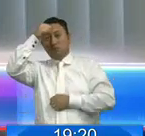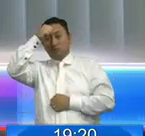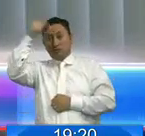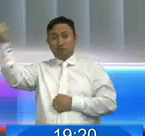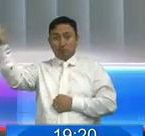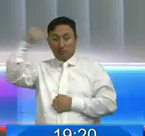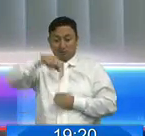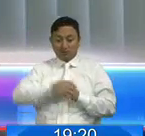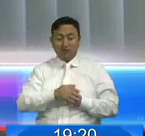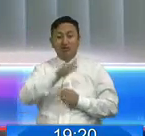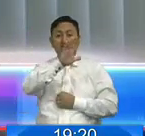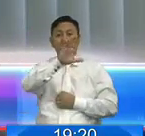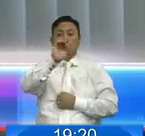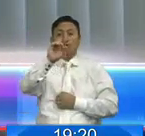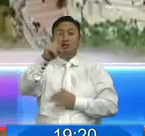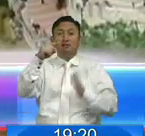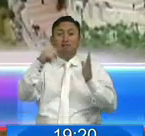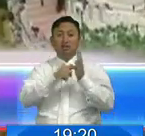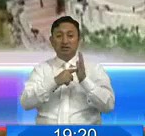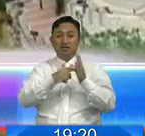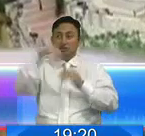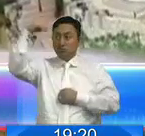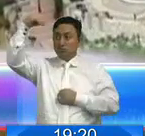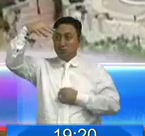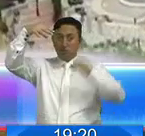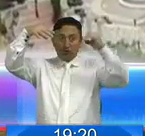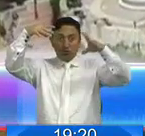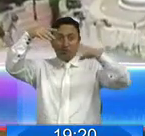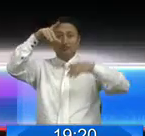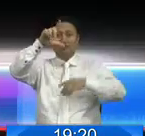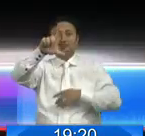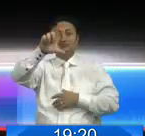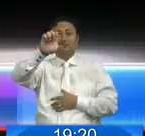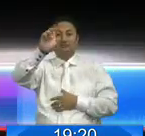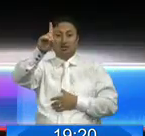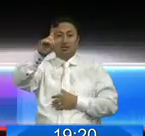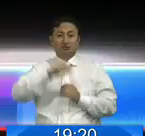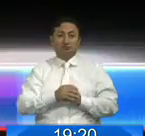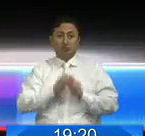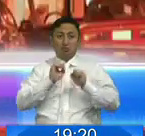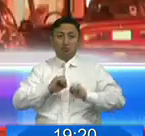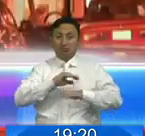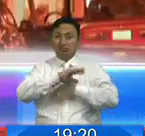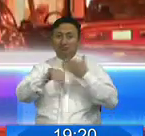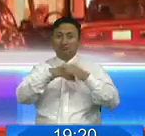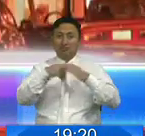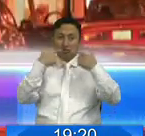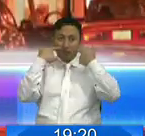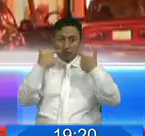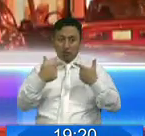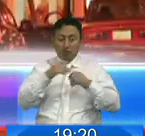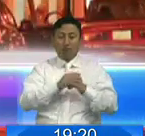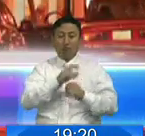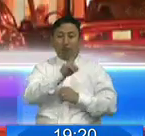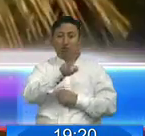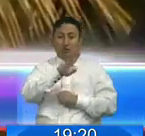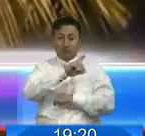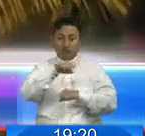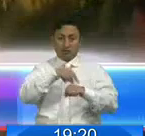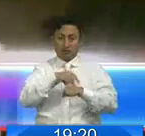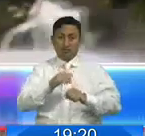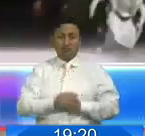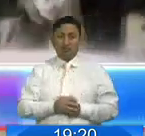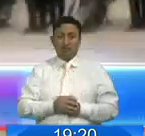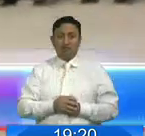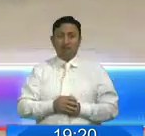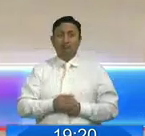instalar 50.000 lámparas LED. Con ello aspira a tener a la ciudad vigilada e iluminada las 24 horas, precisa.